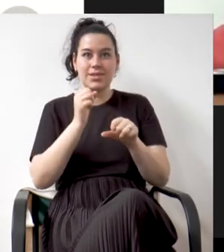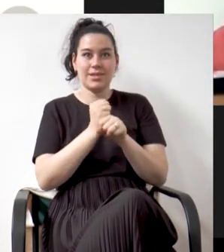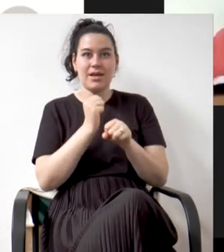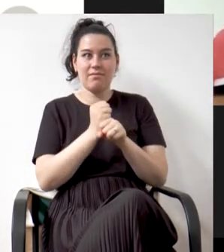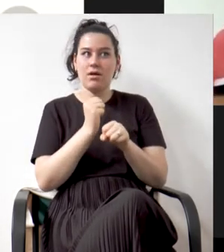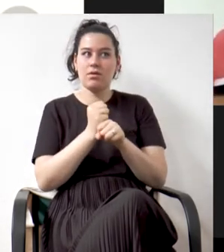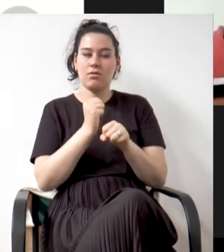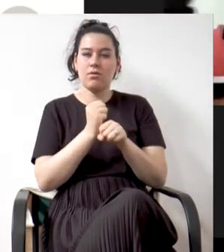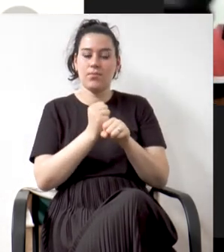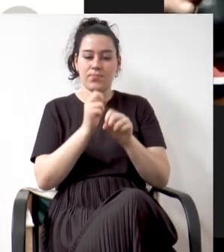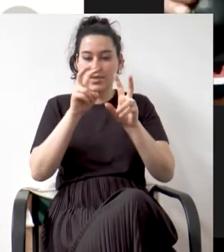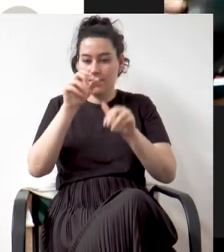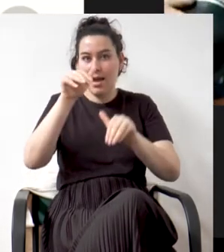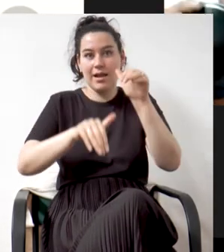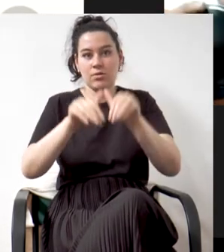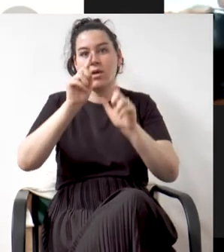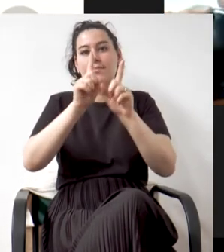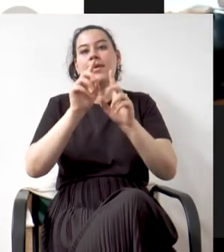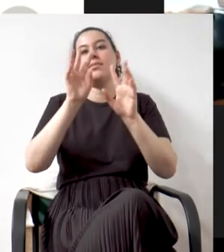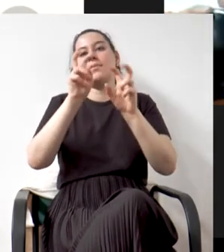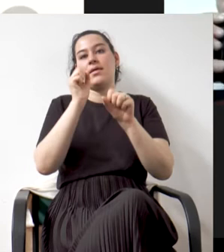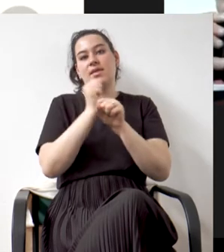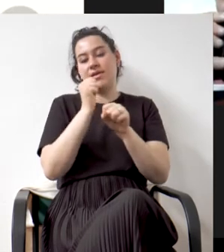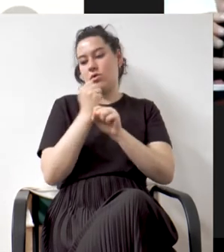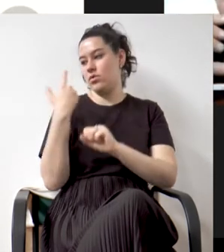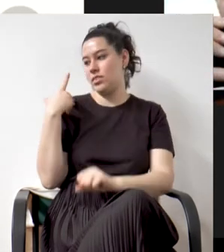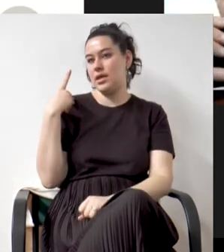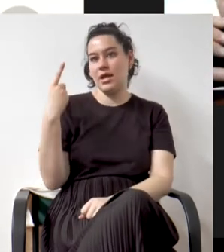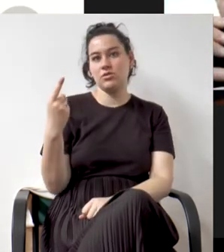Comisión Electoral, sino desde las direcciones, para que